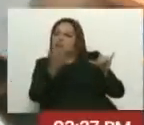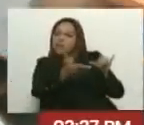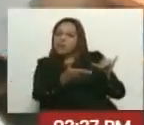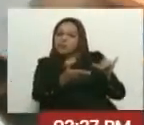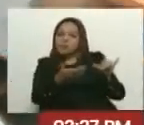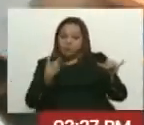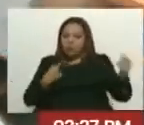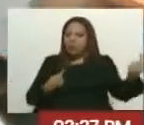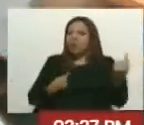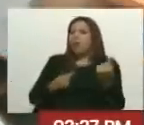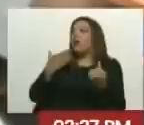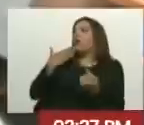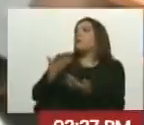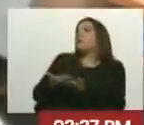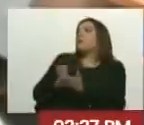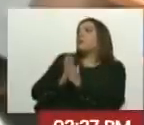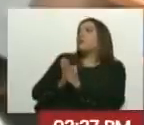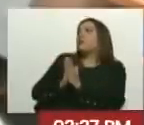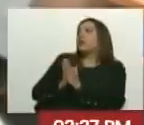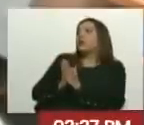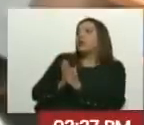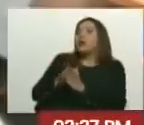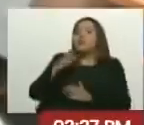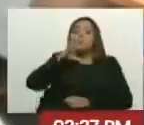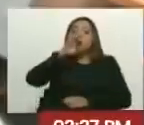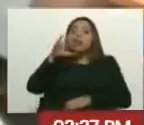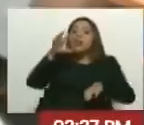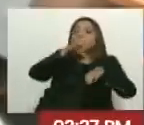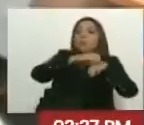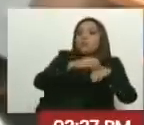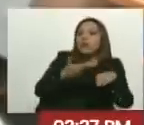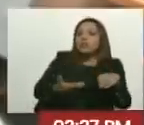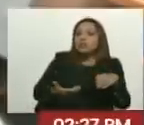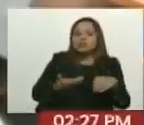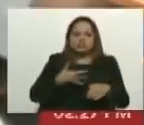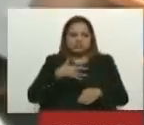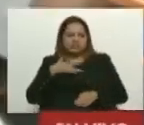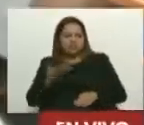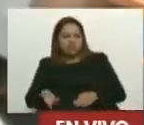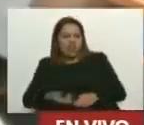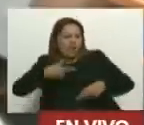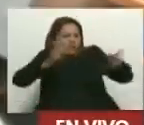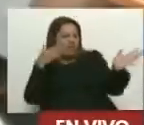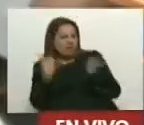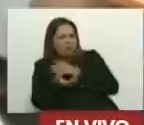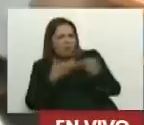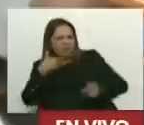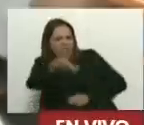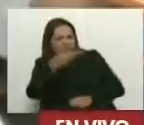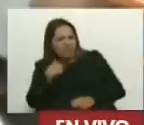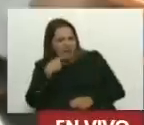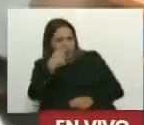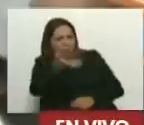llegó que un perro le mordió la mano. Bueno, y pues diga, ¿a mí qué me importa eso? Le dije yo.